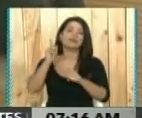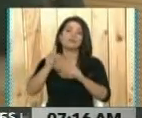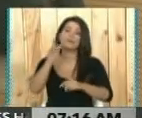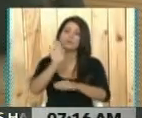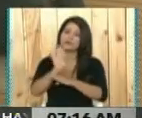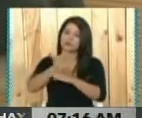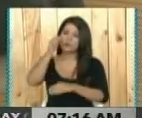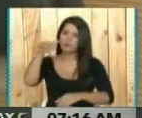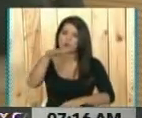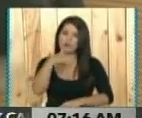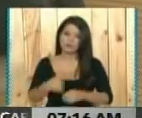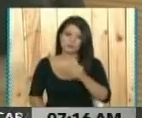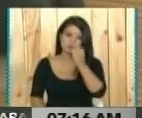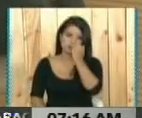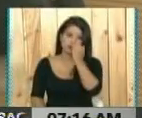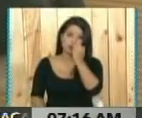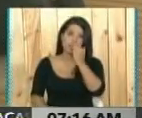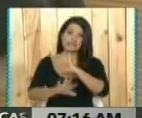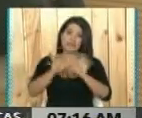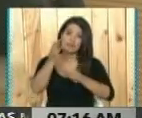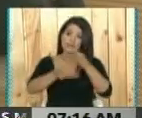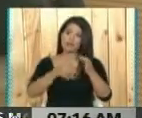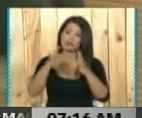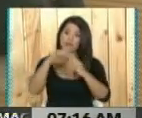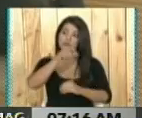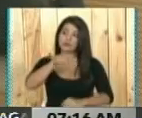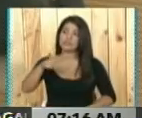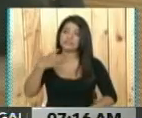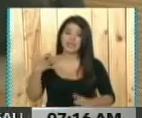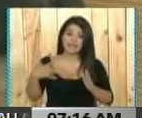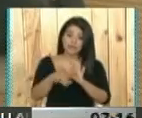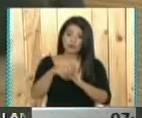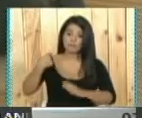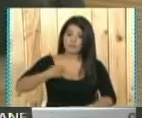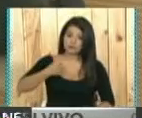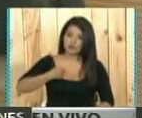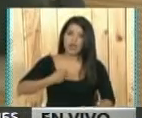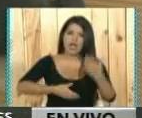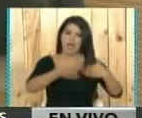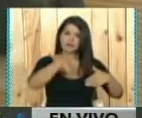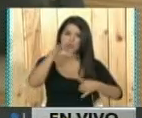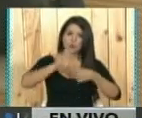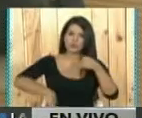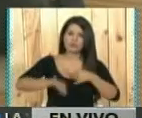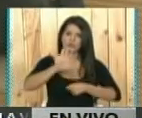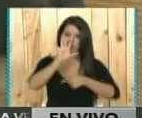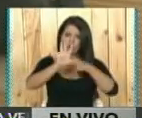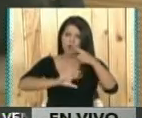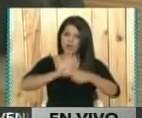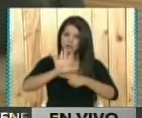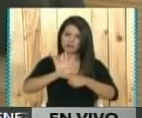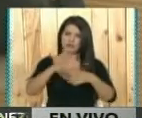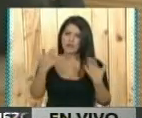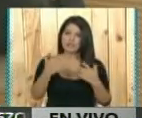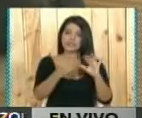pueblo. Destacamos que la cobertura de personas con derecho a pensión pasó en los últimos 5 años